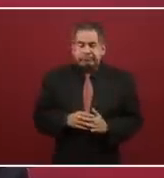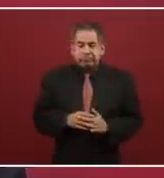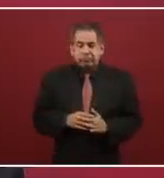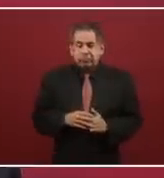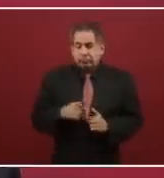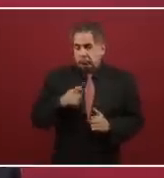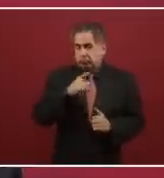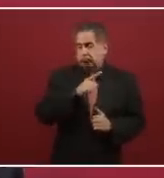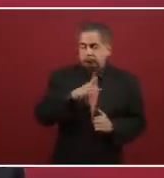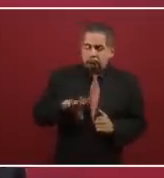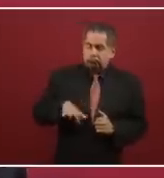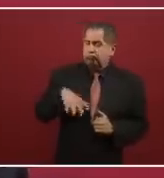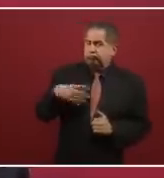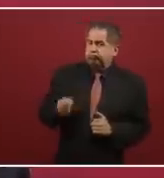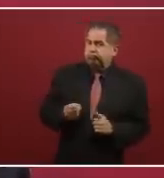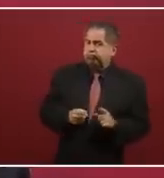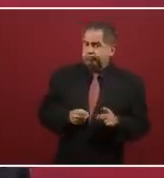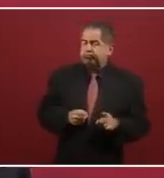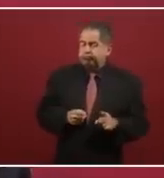un abuso